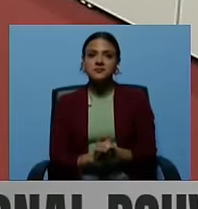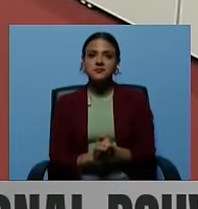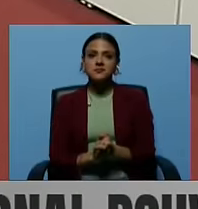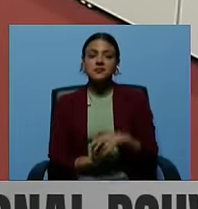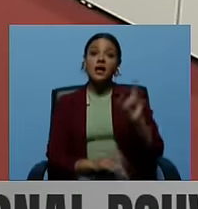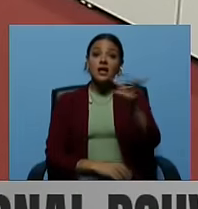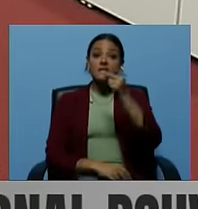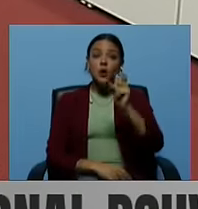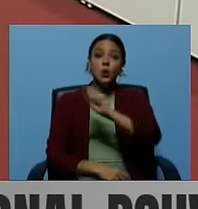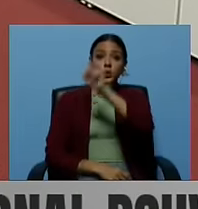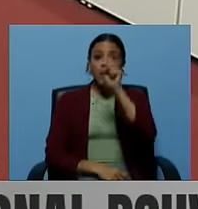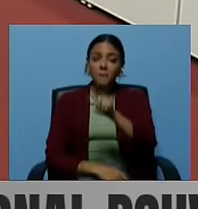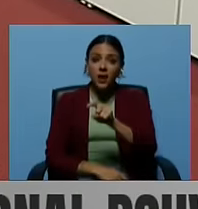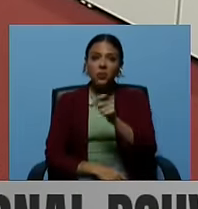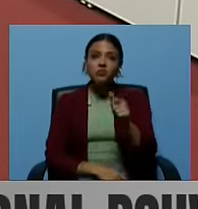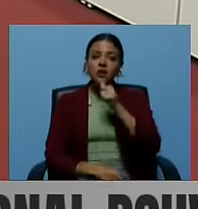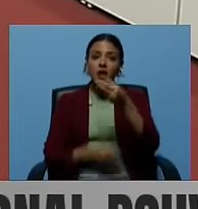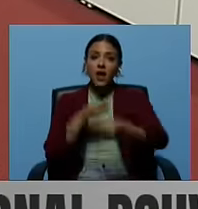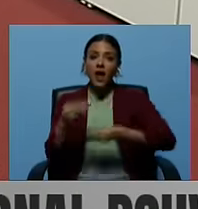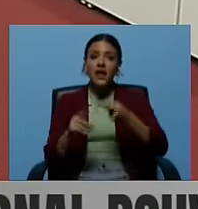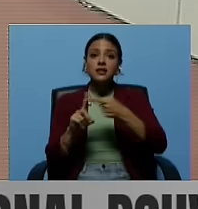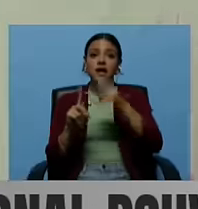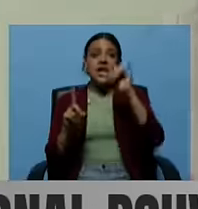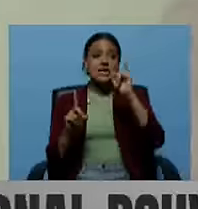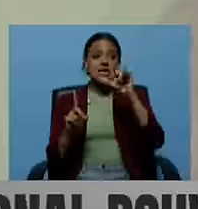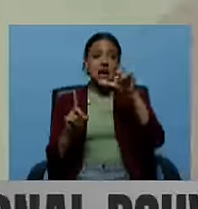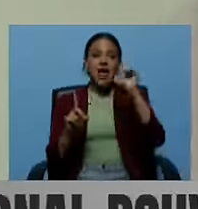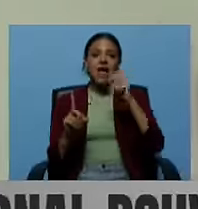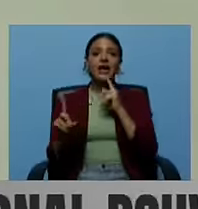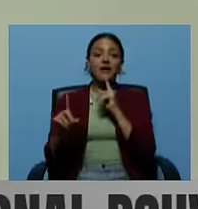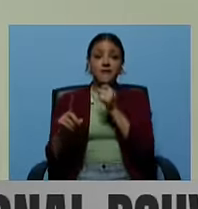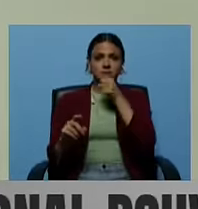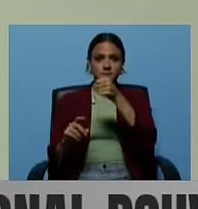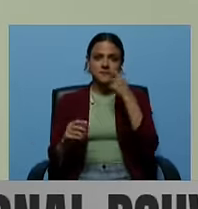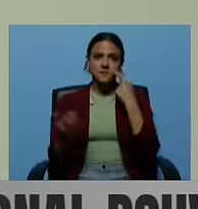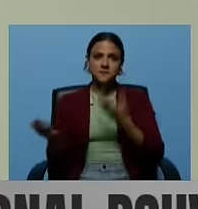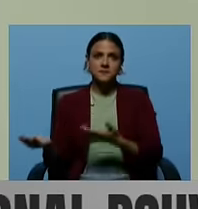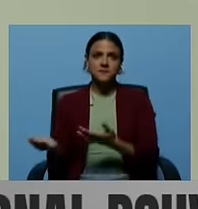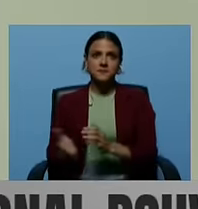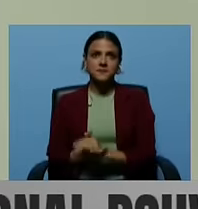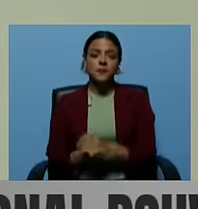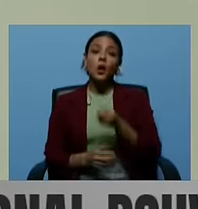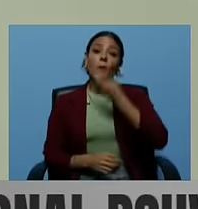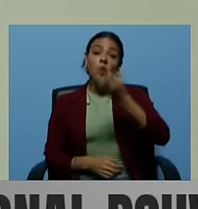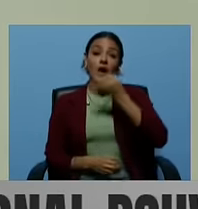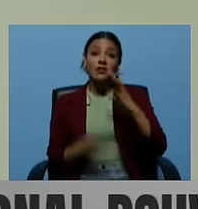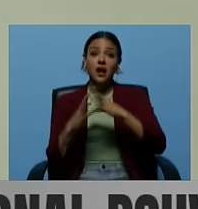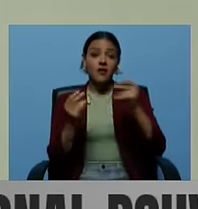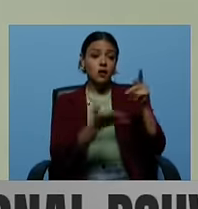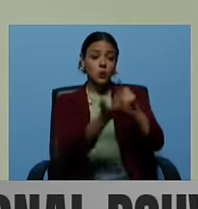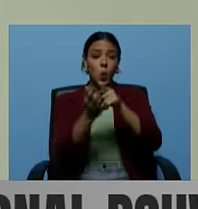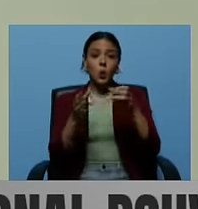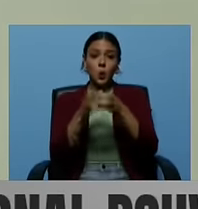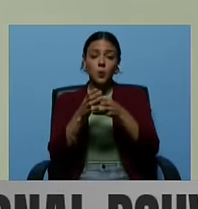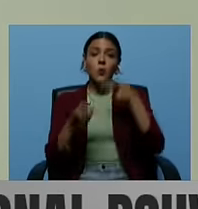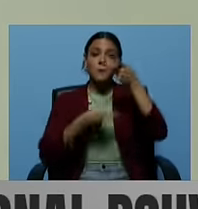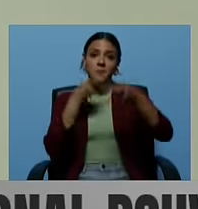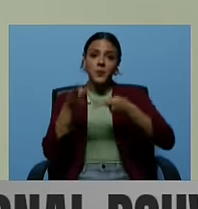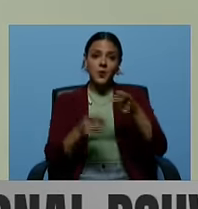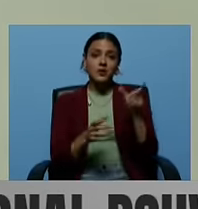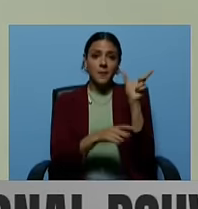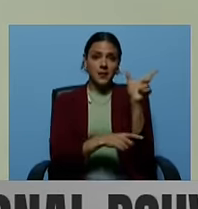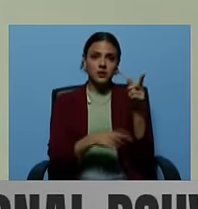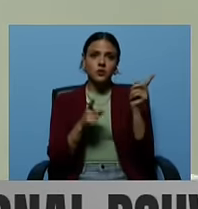segunda pregunta la realiza Ilene González por Canal I. Buenas tardes a todos los miembros del partido. Luego